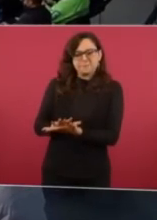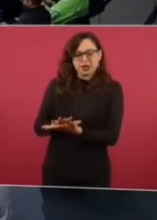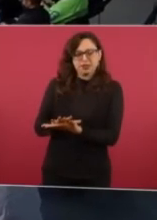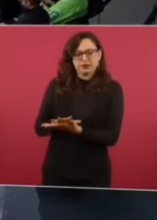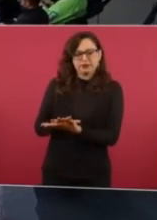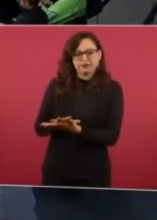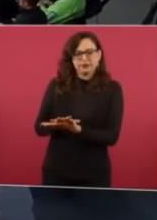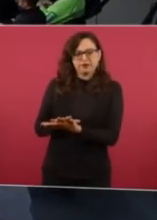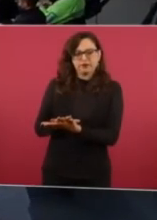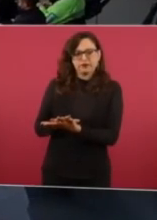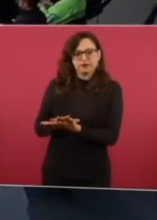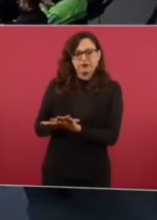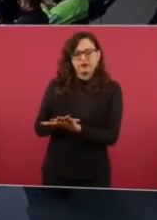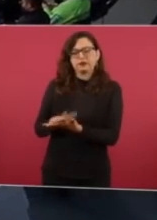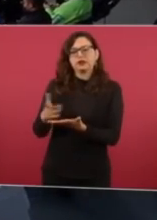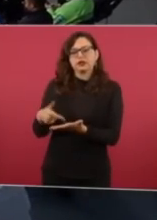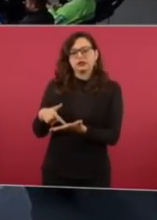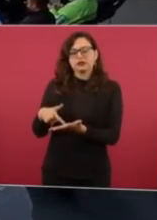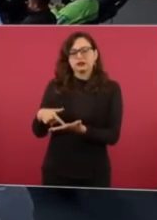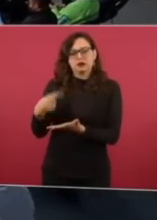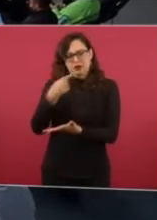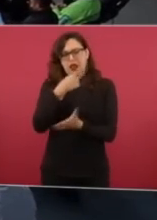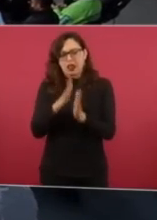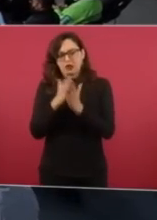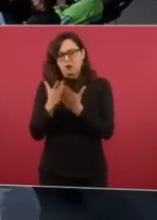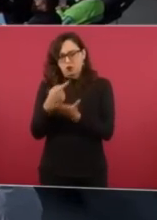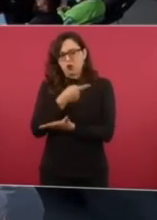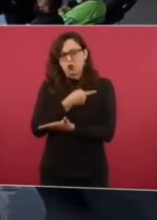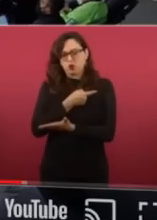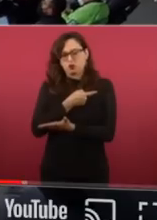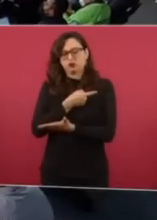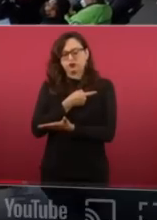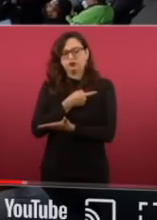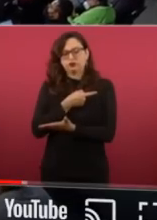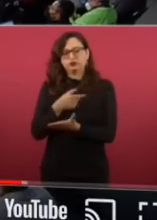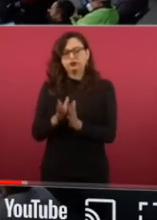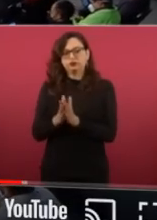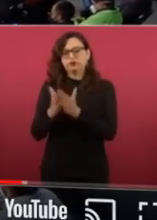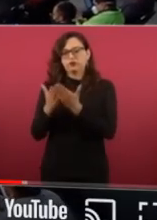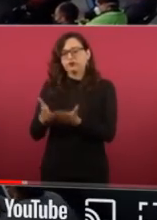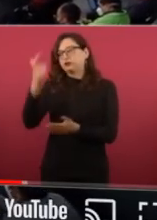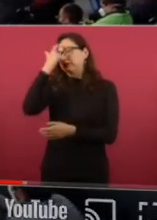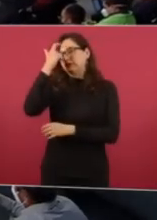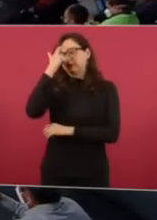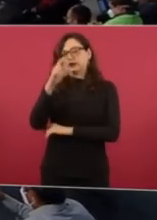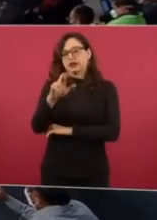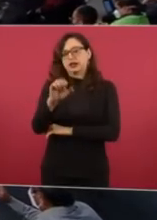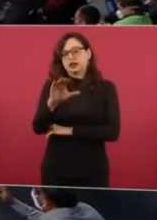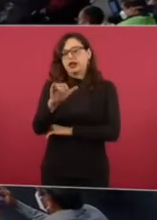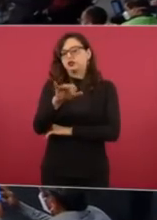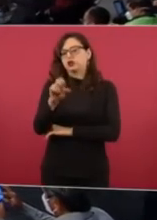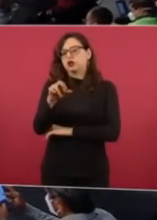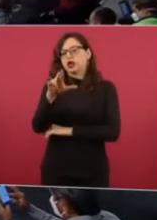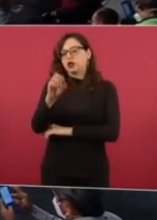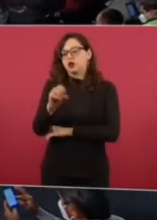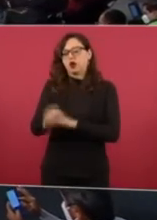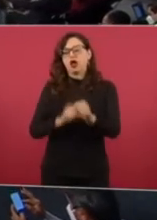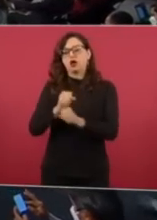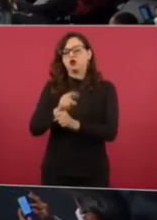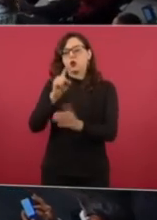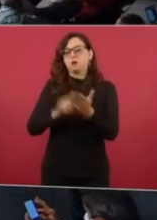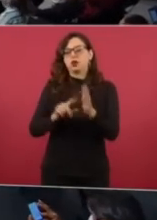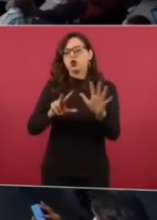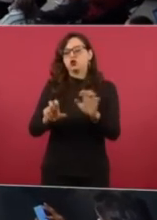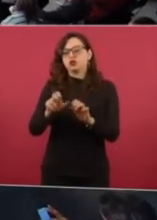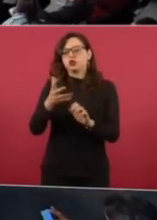sobre el pensamiento este es el tratamiento de la región de 1810 a